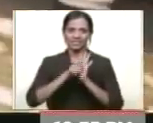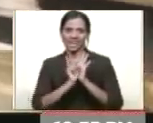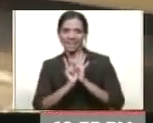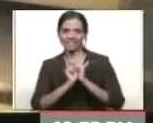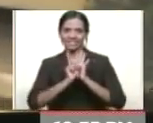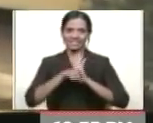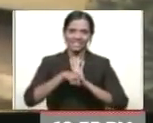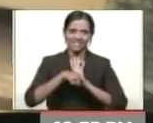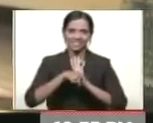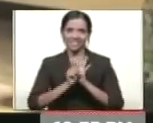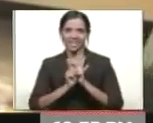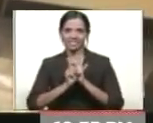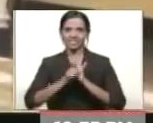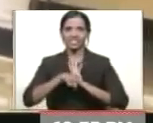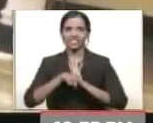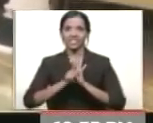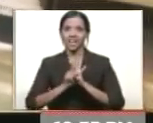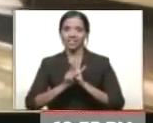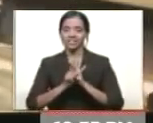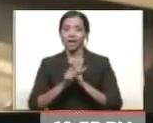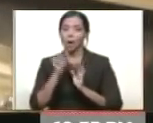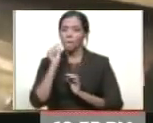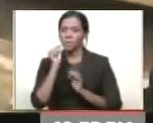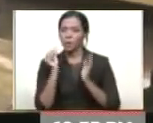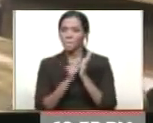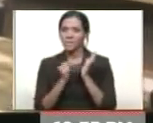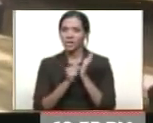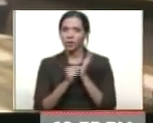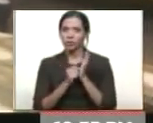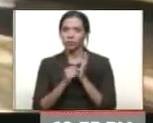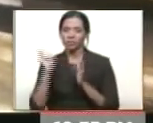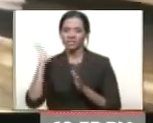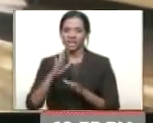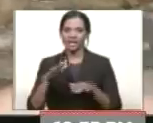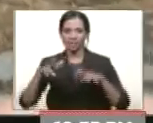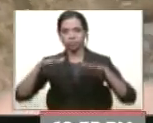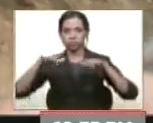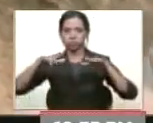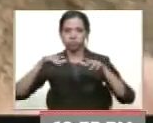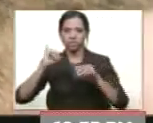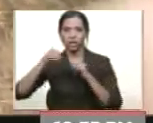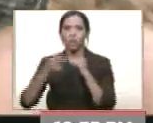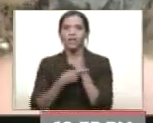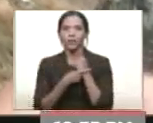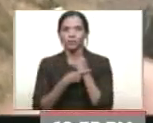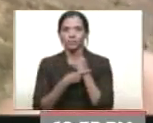tac. Faltan pocos minutos para que salga el parapeto de Guaidó.